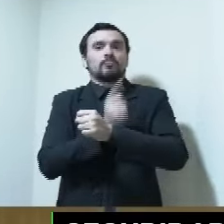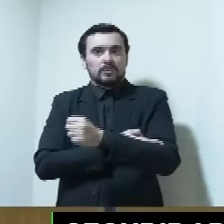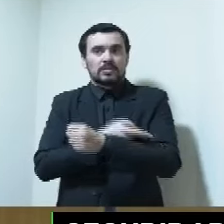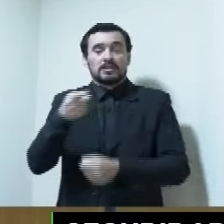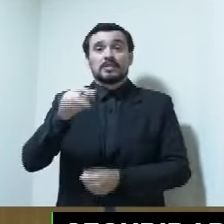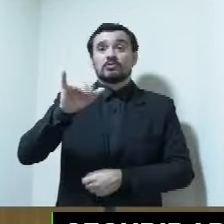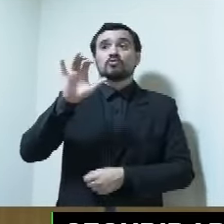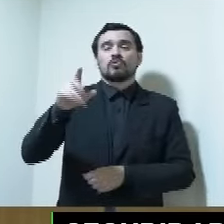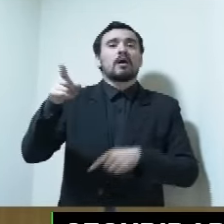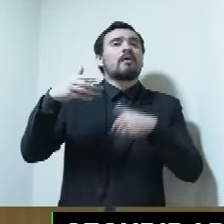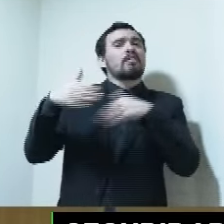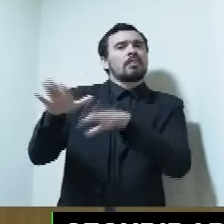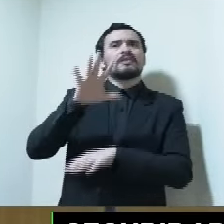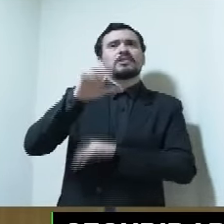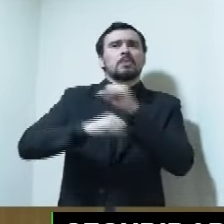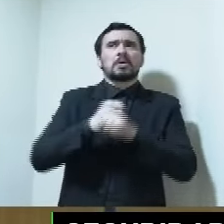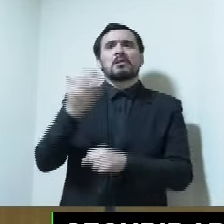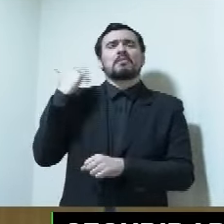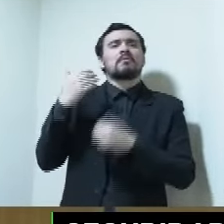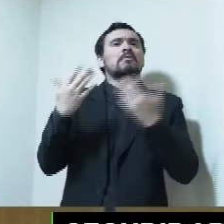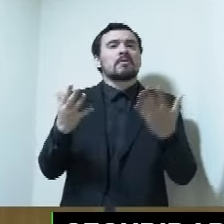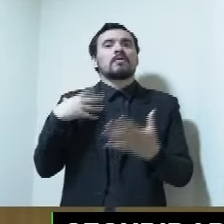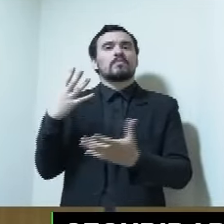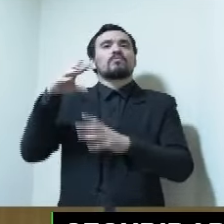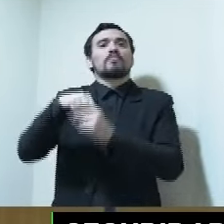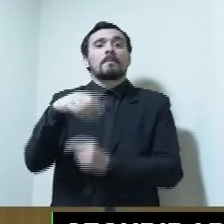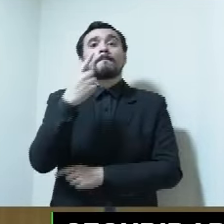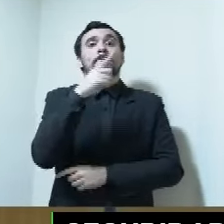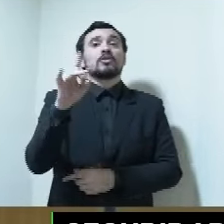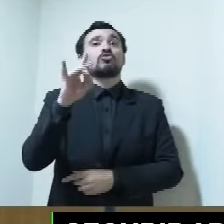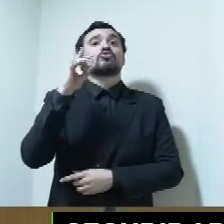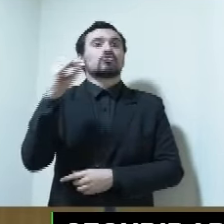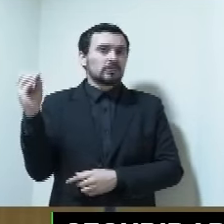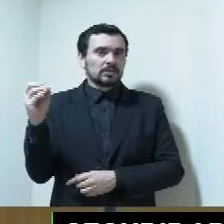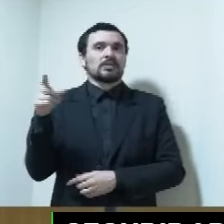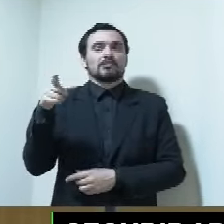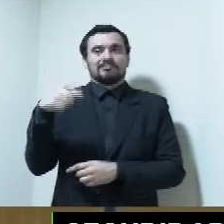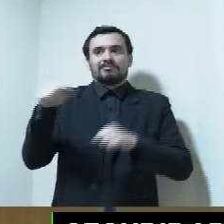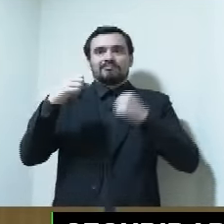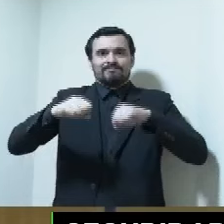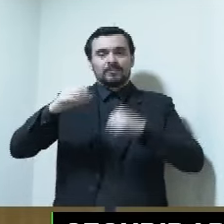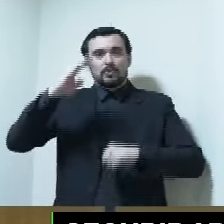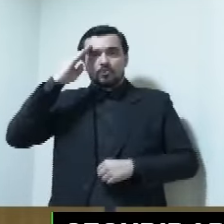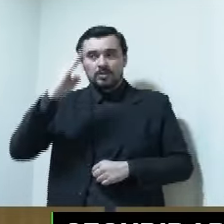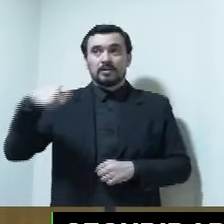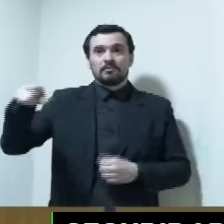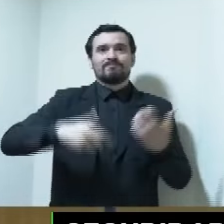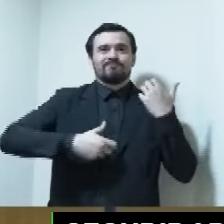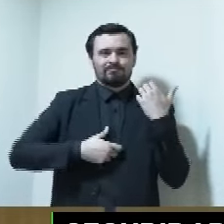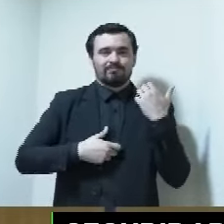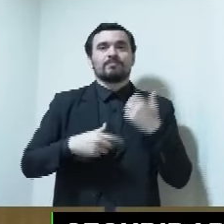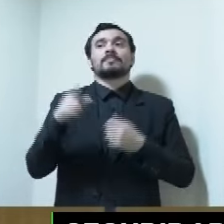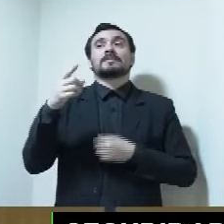institución abandonada los últimos 5 años con la incorporación de 1.800 hombres entrenados en los cuarteles de las Fuerzas Armadas y